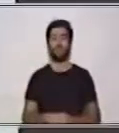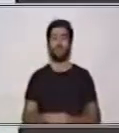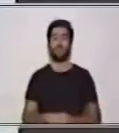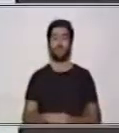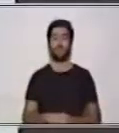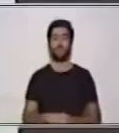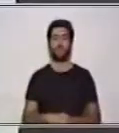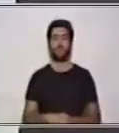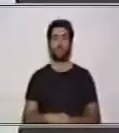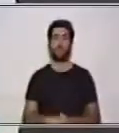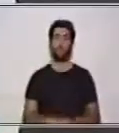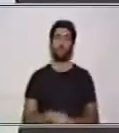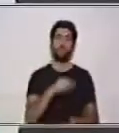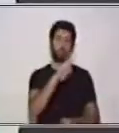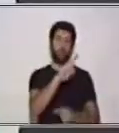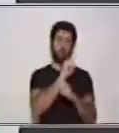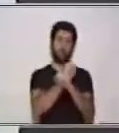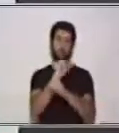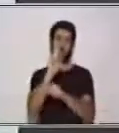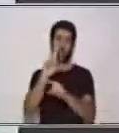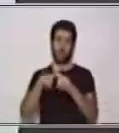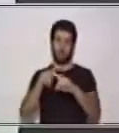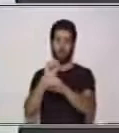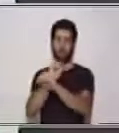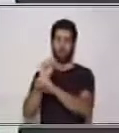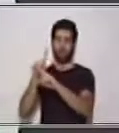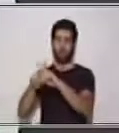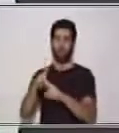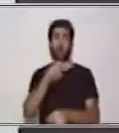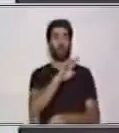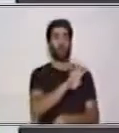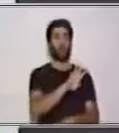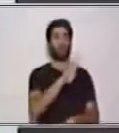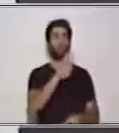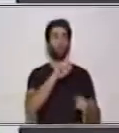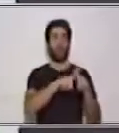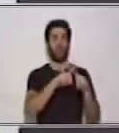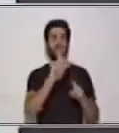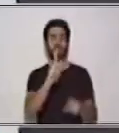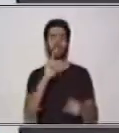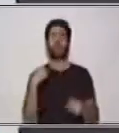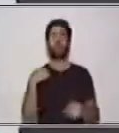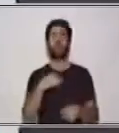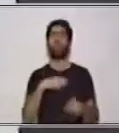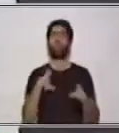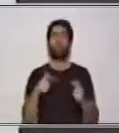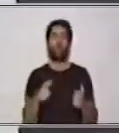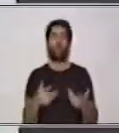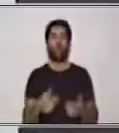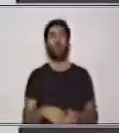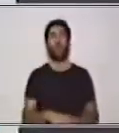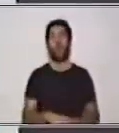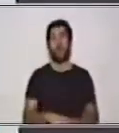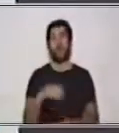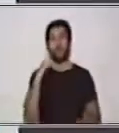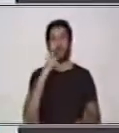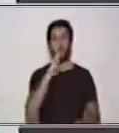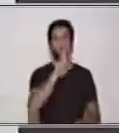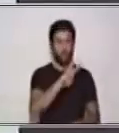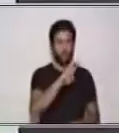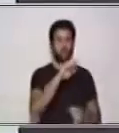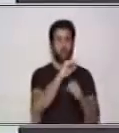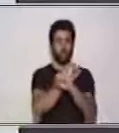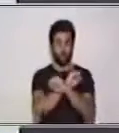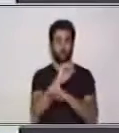tenemos 4xy. Vamos a descomponerlo en 2 por